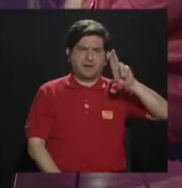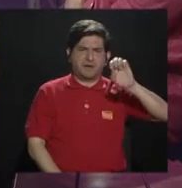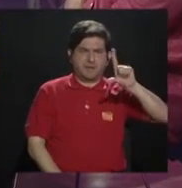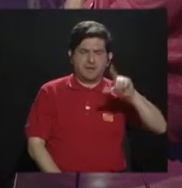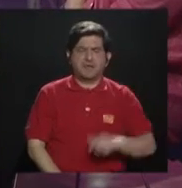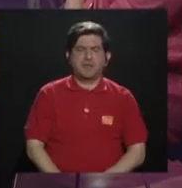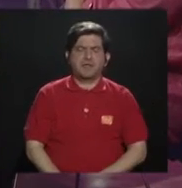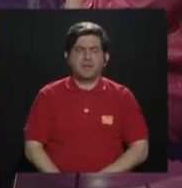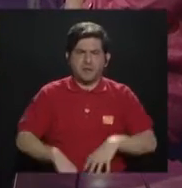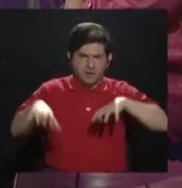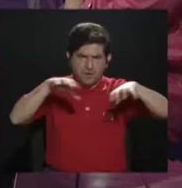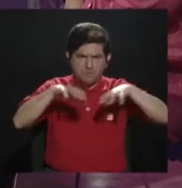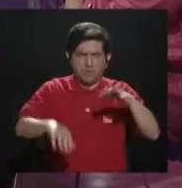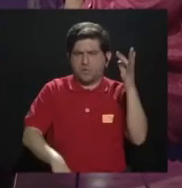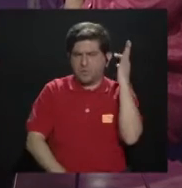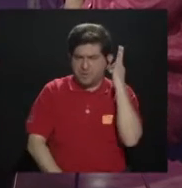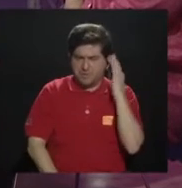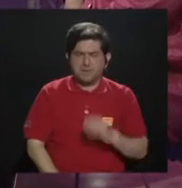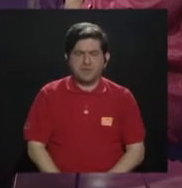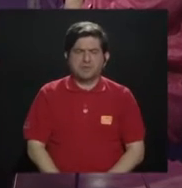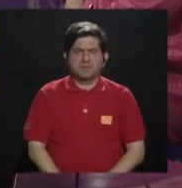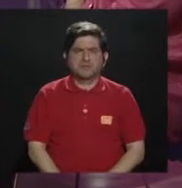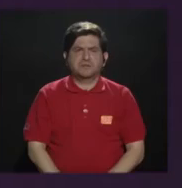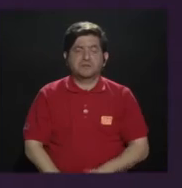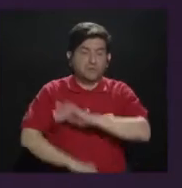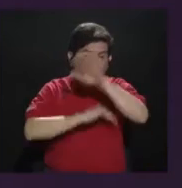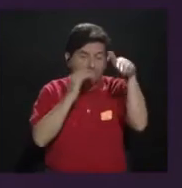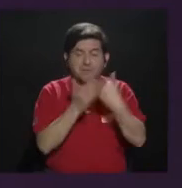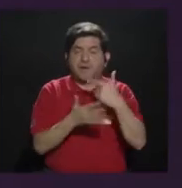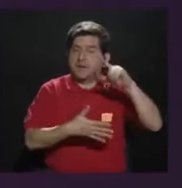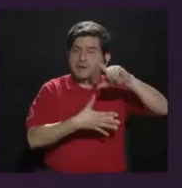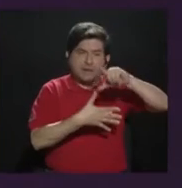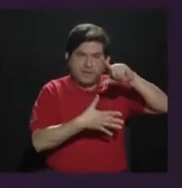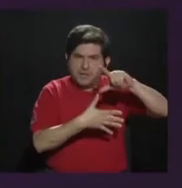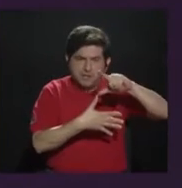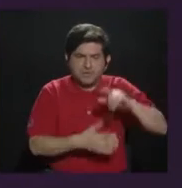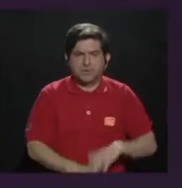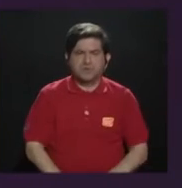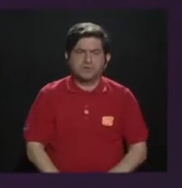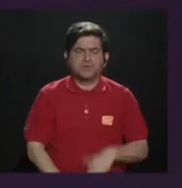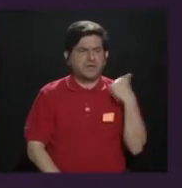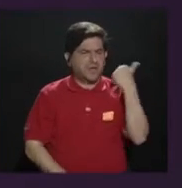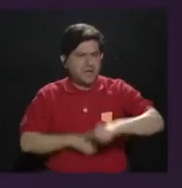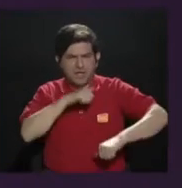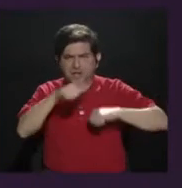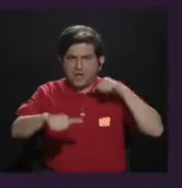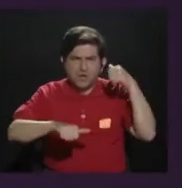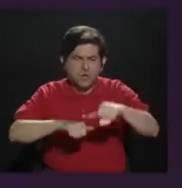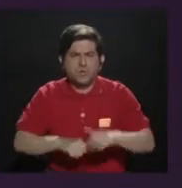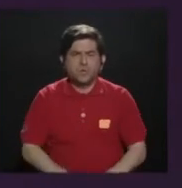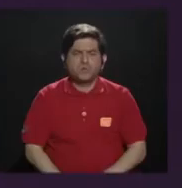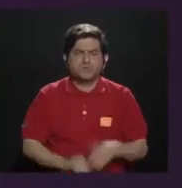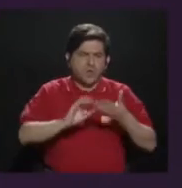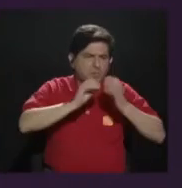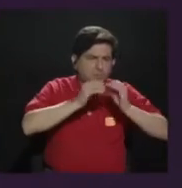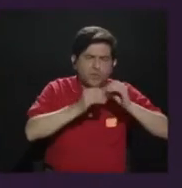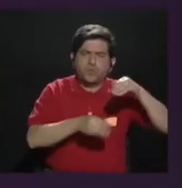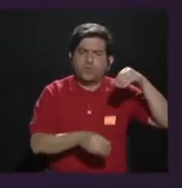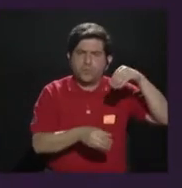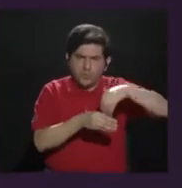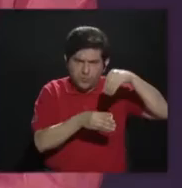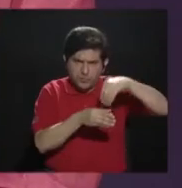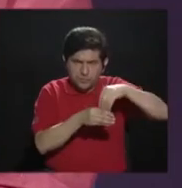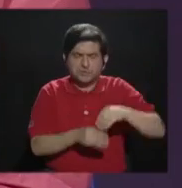del movimiento feminista y del movimiento de mujeres prácticamente en toda América Latina fue luchar por las cuotas, ¿verdad?, de